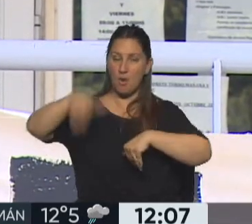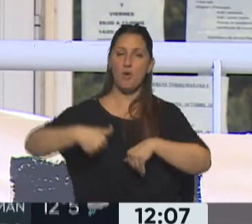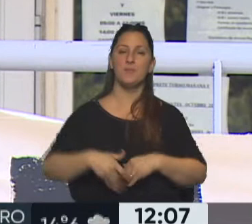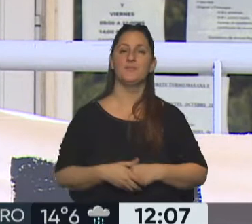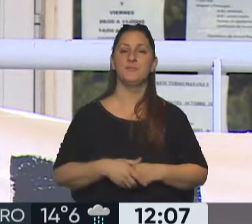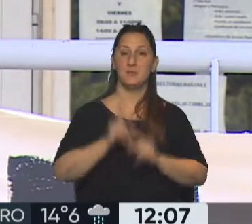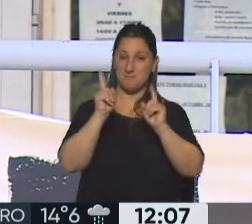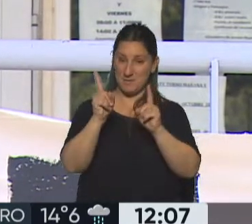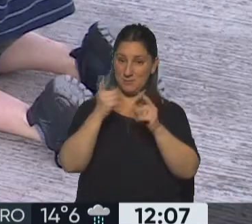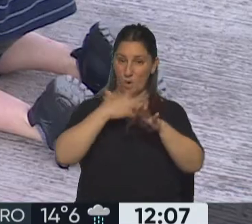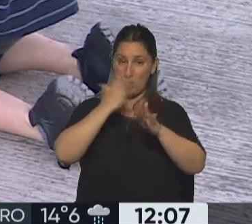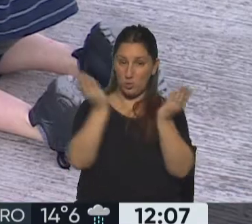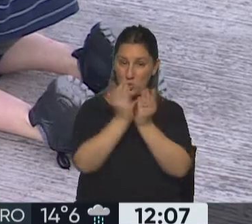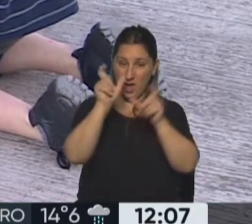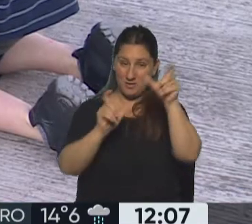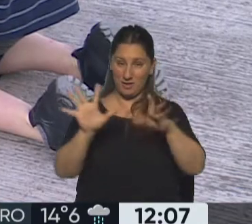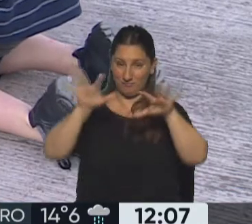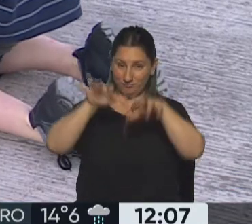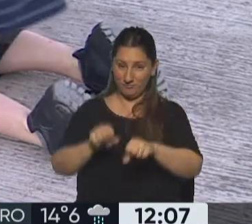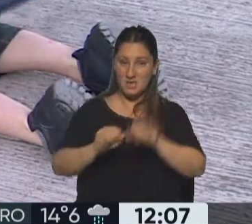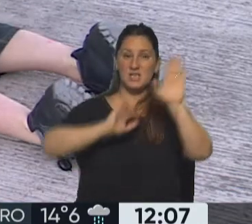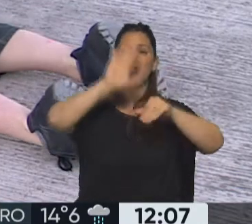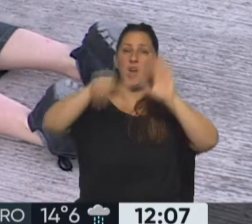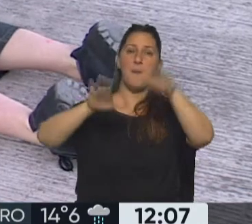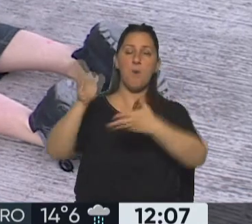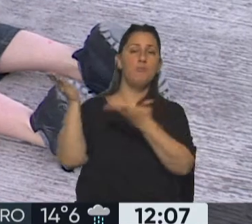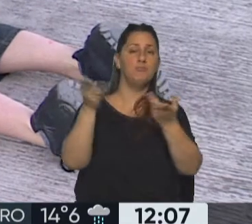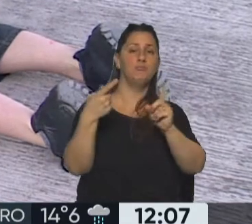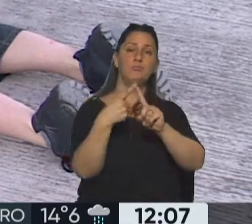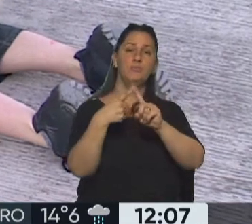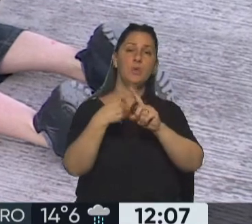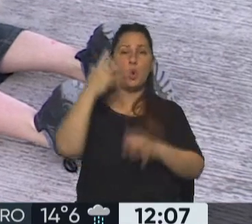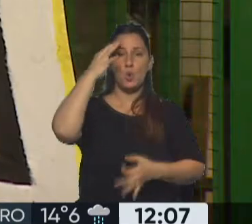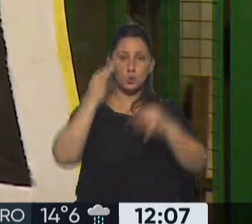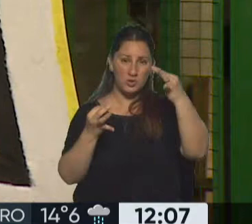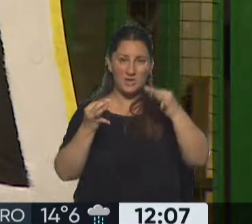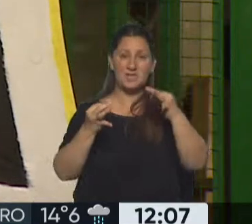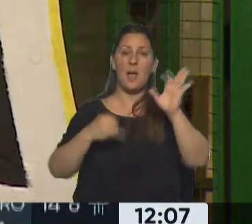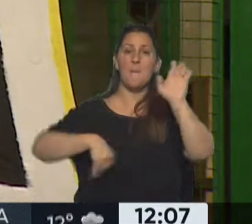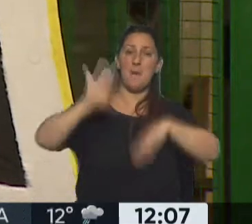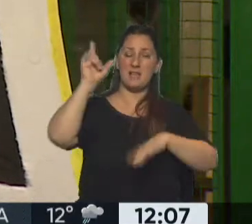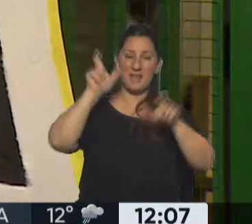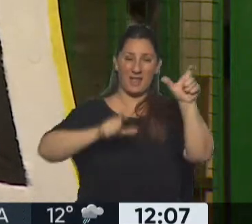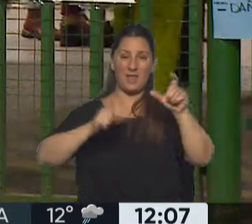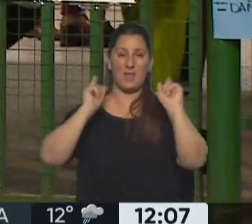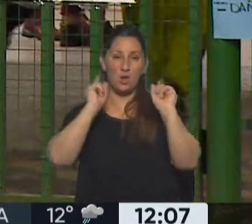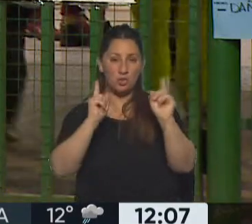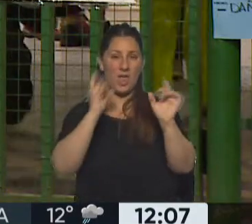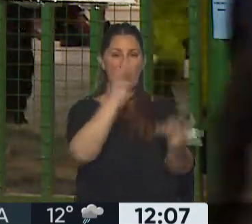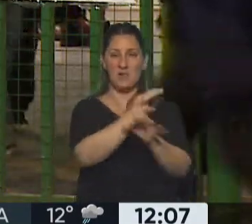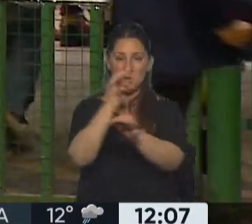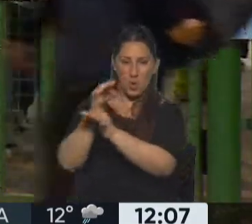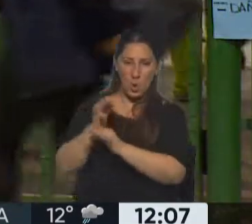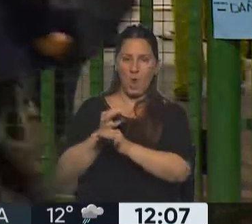que participan de las tomas, dando paso a la justicia en una actitud que gran parte de la comunidad educativa de las escuelas